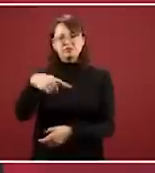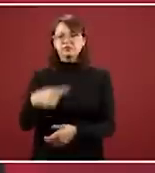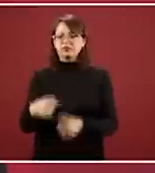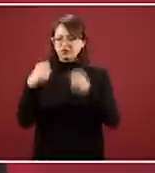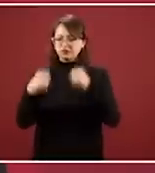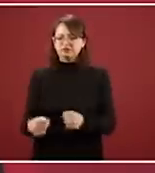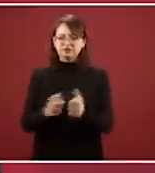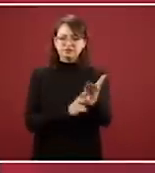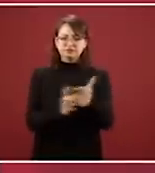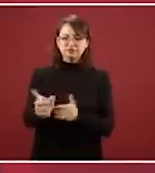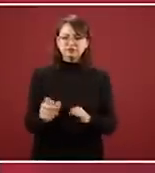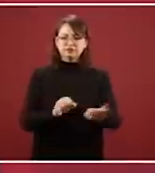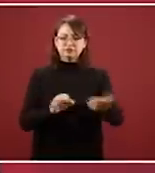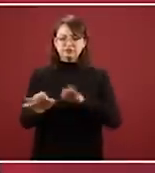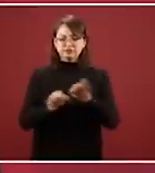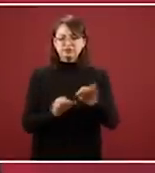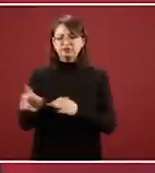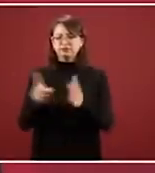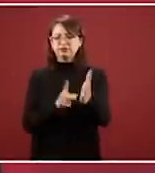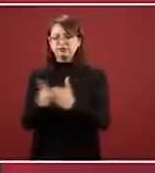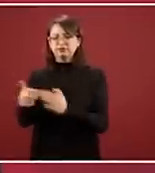educación, a los jóvenes,